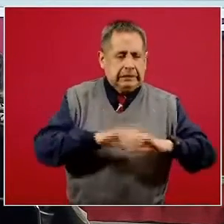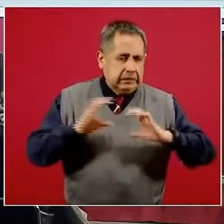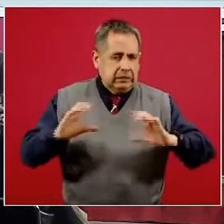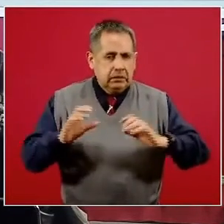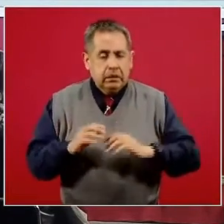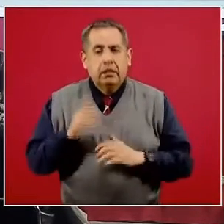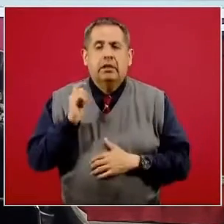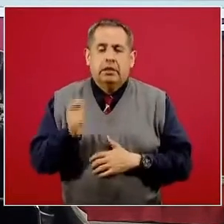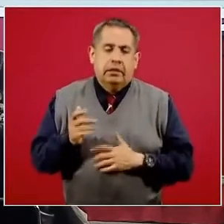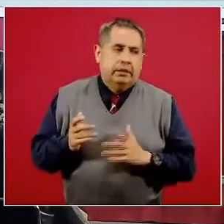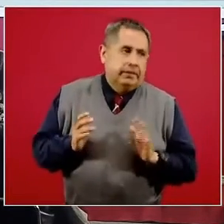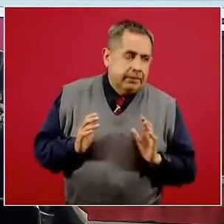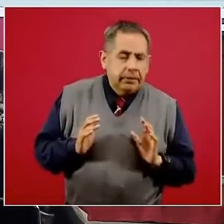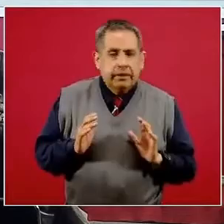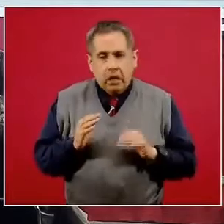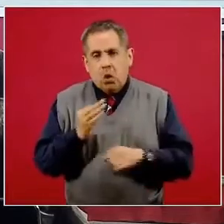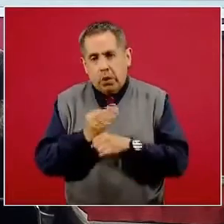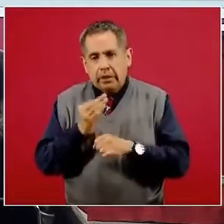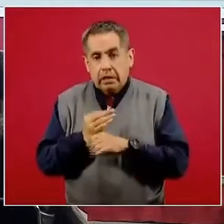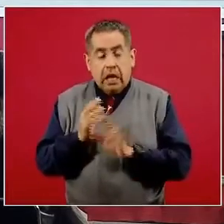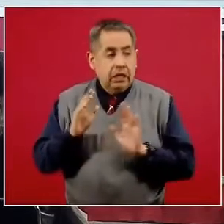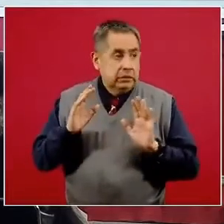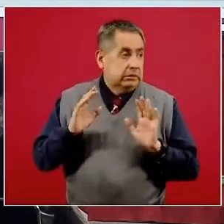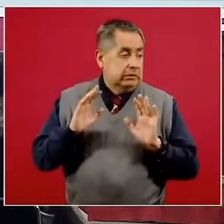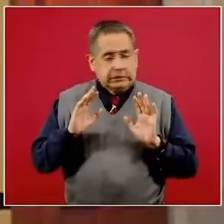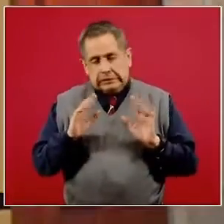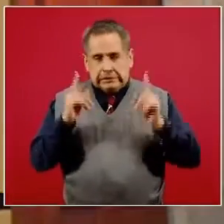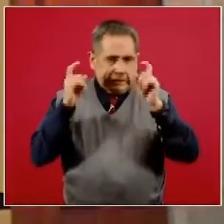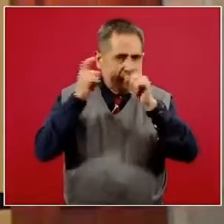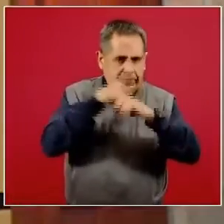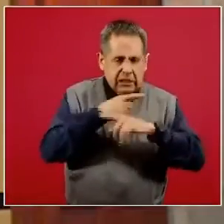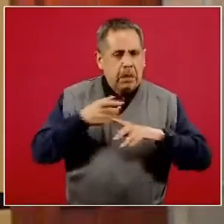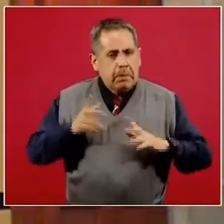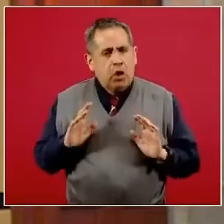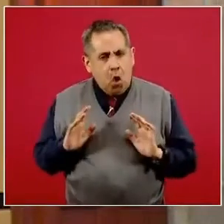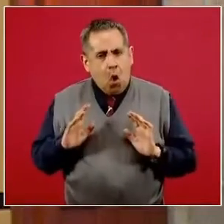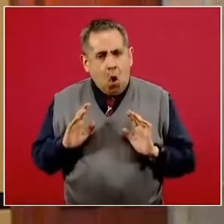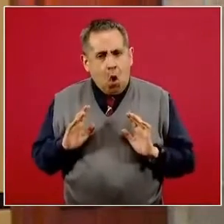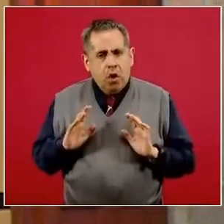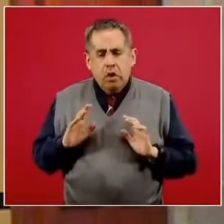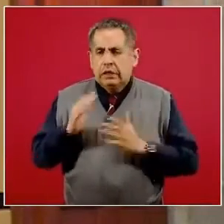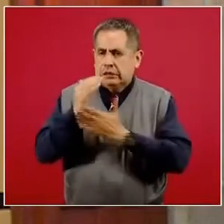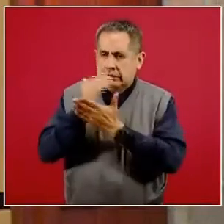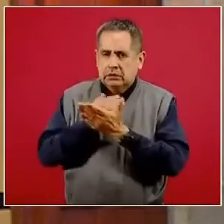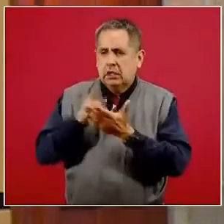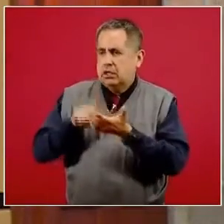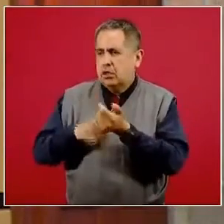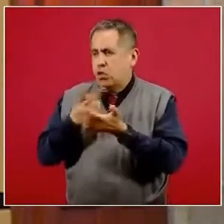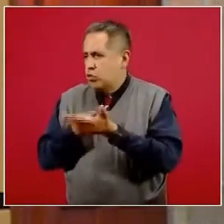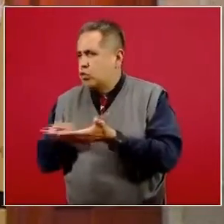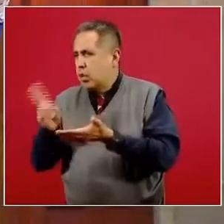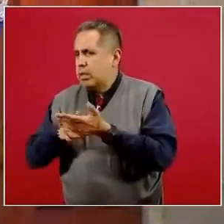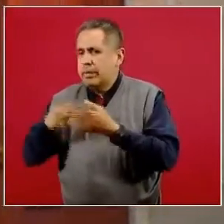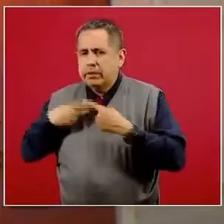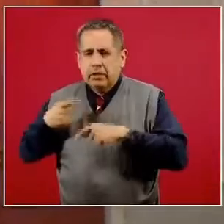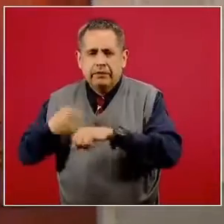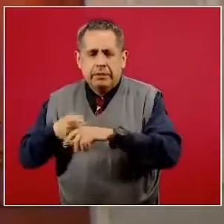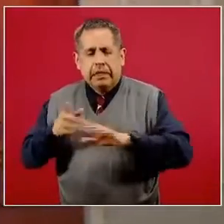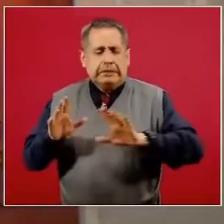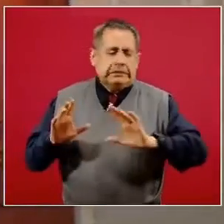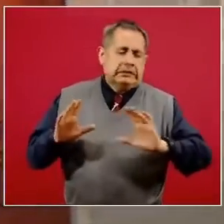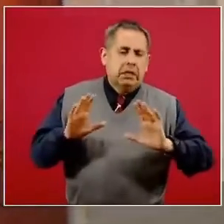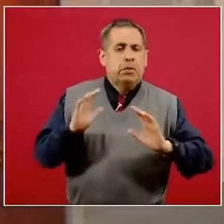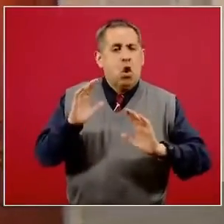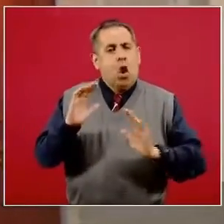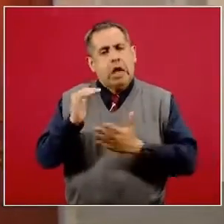ha permitido al país, a pesar de todo y a pesar de esta prevalencia, de esta comorbilidad tan importante que es la